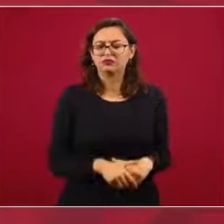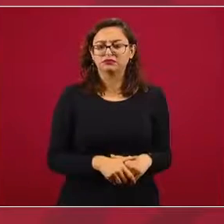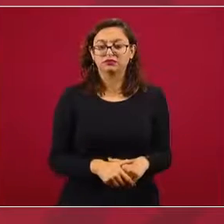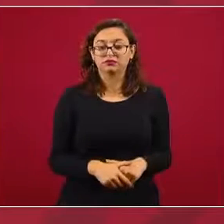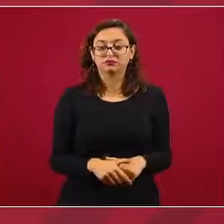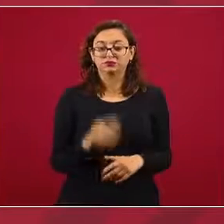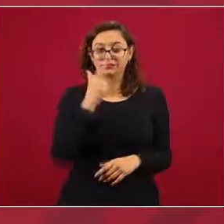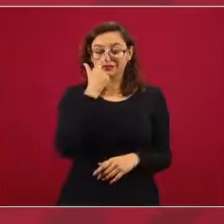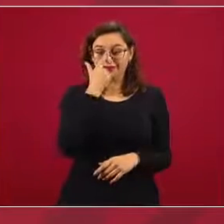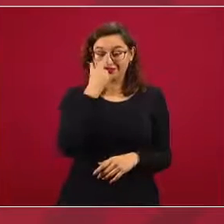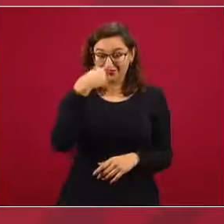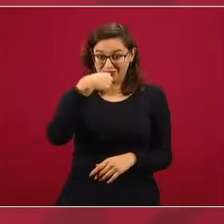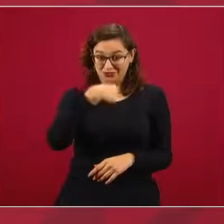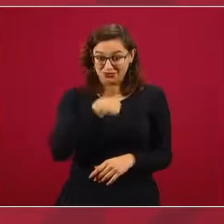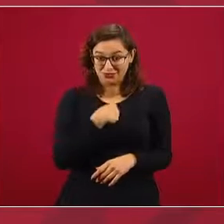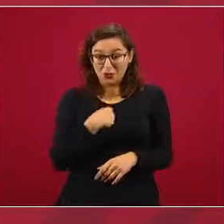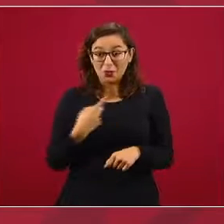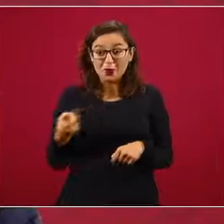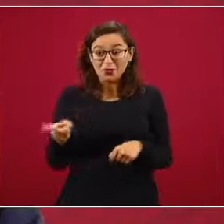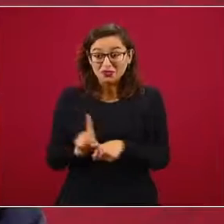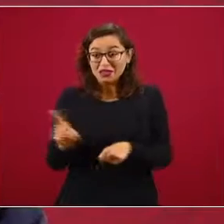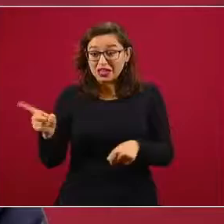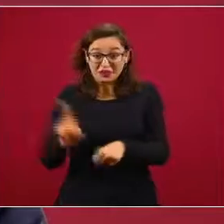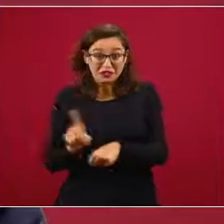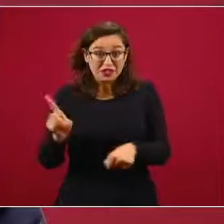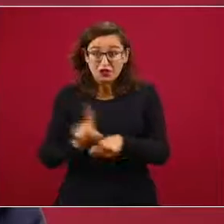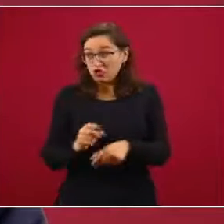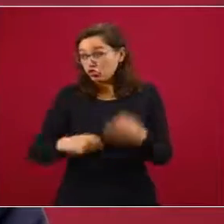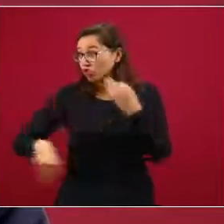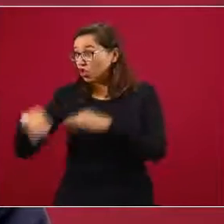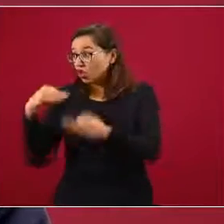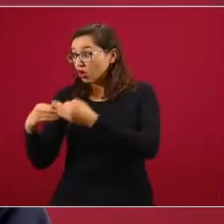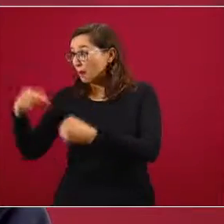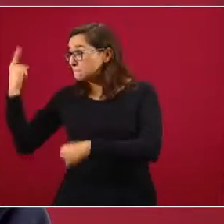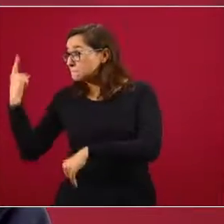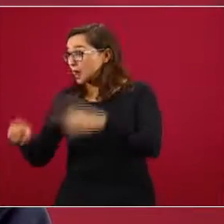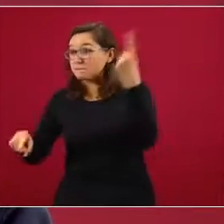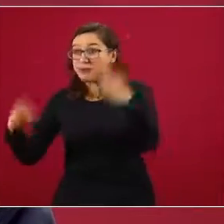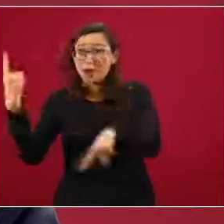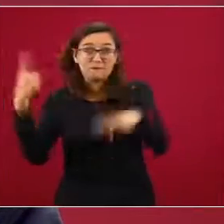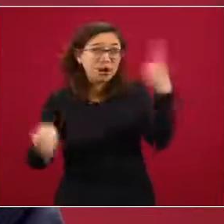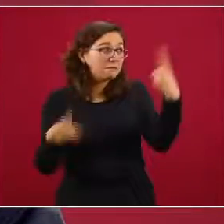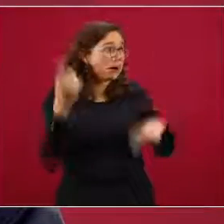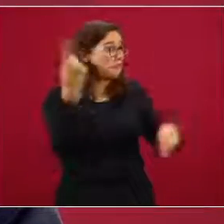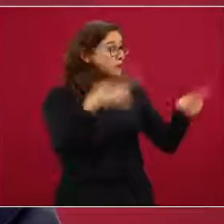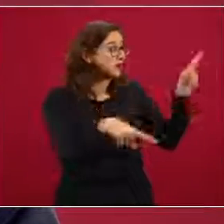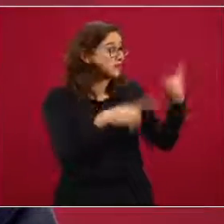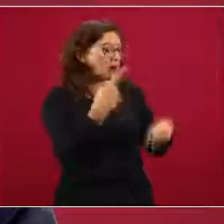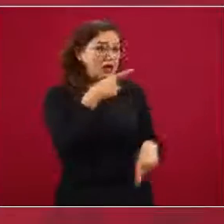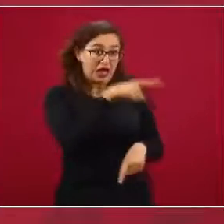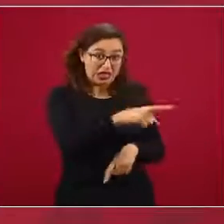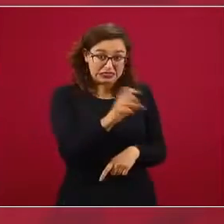todos los días, ¿no?, dándole instrucciones a Santiago Nieto. Él sabe ya,